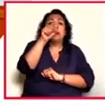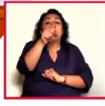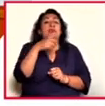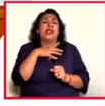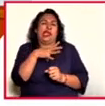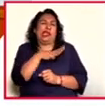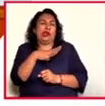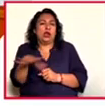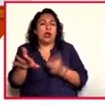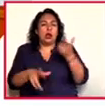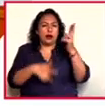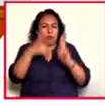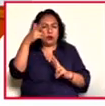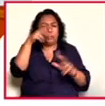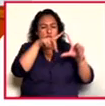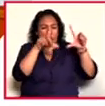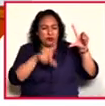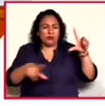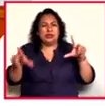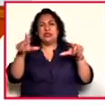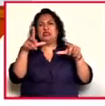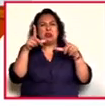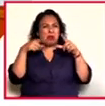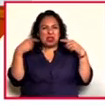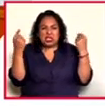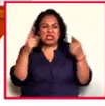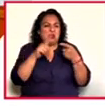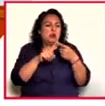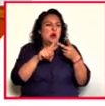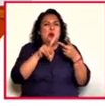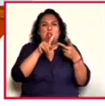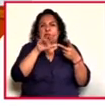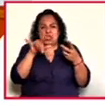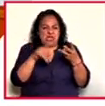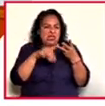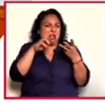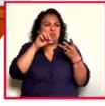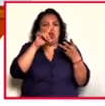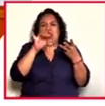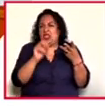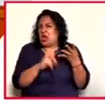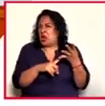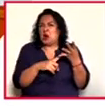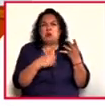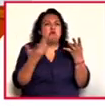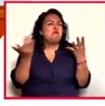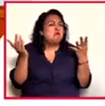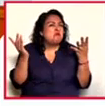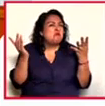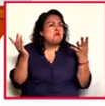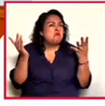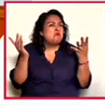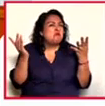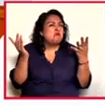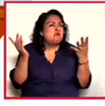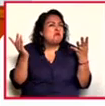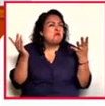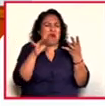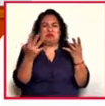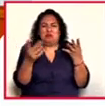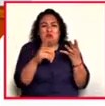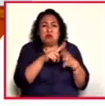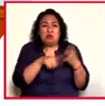el país, ni el zapatismo, ni el villismo, ni el maderismo, quizás algo, el magonismo, no